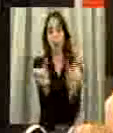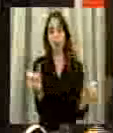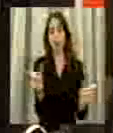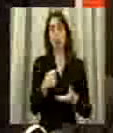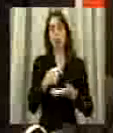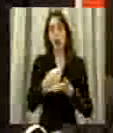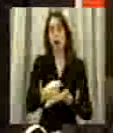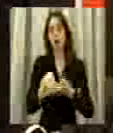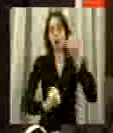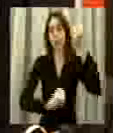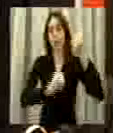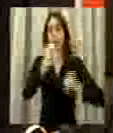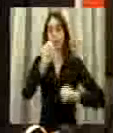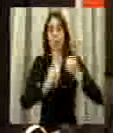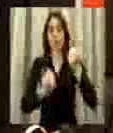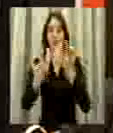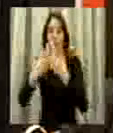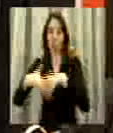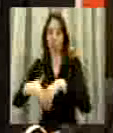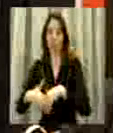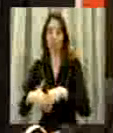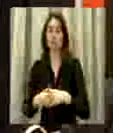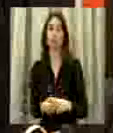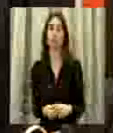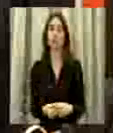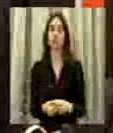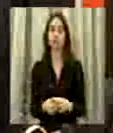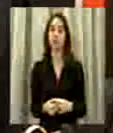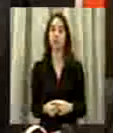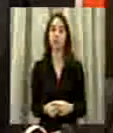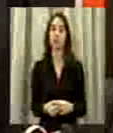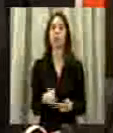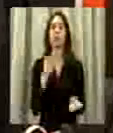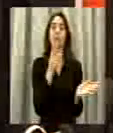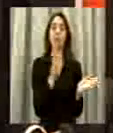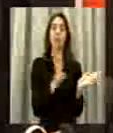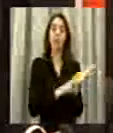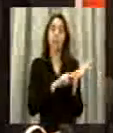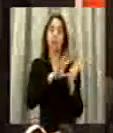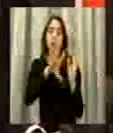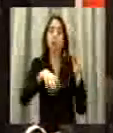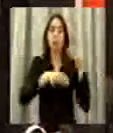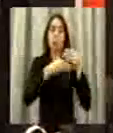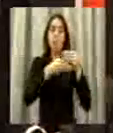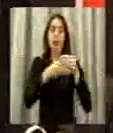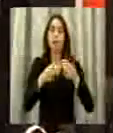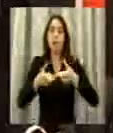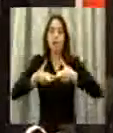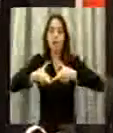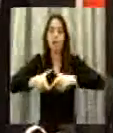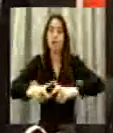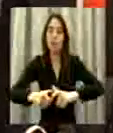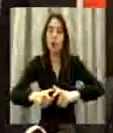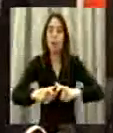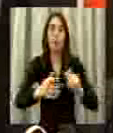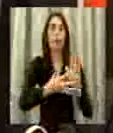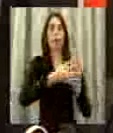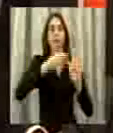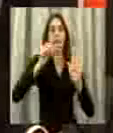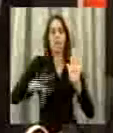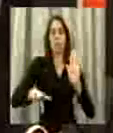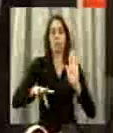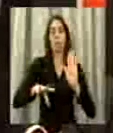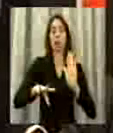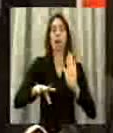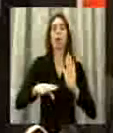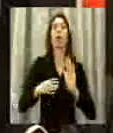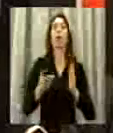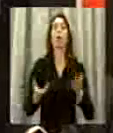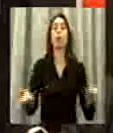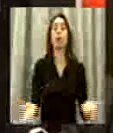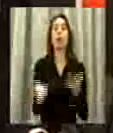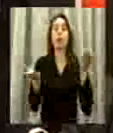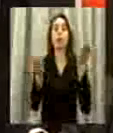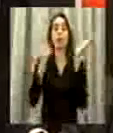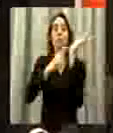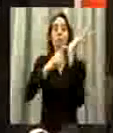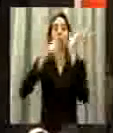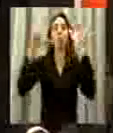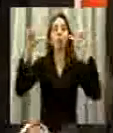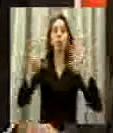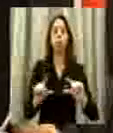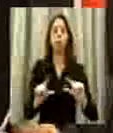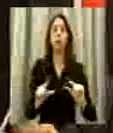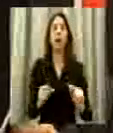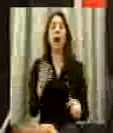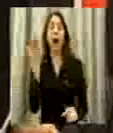las empresas. También eliminamos un impuesto adicional al software. que va a generar un impulso a la innovación y a la productividad. Había un